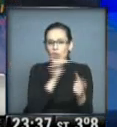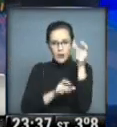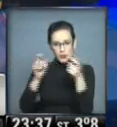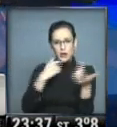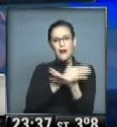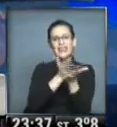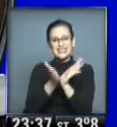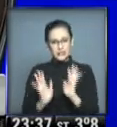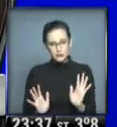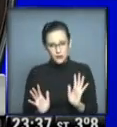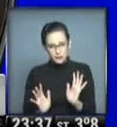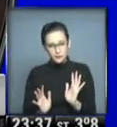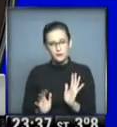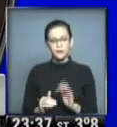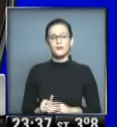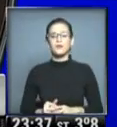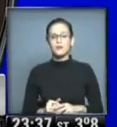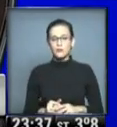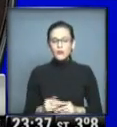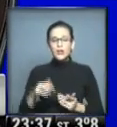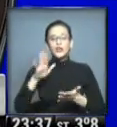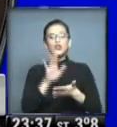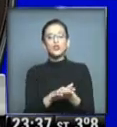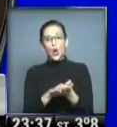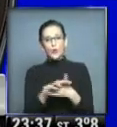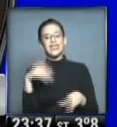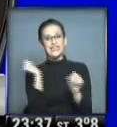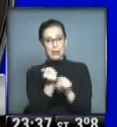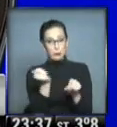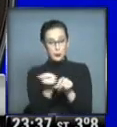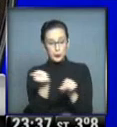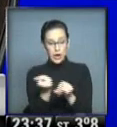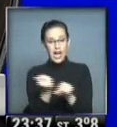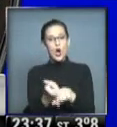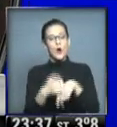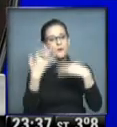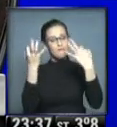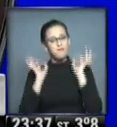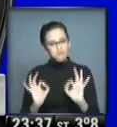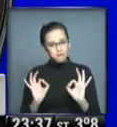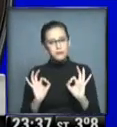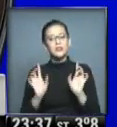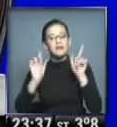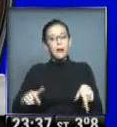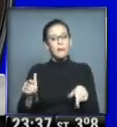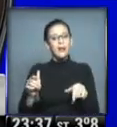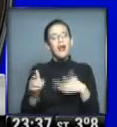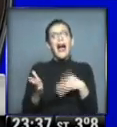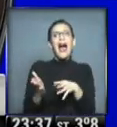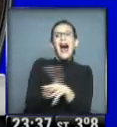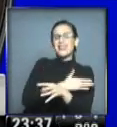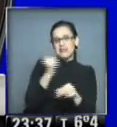¿no? Generar, aparte del acontecimiento artístico y el producto artístico en sí, la movida que hay atrás, ¿qué es esto,